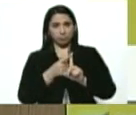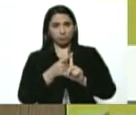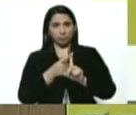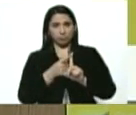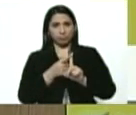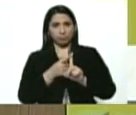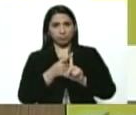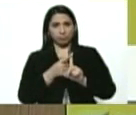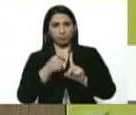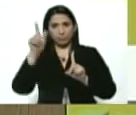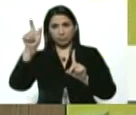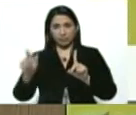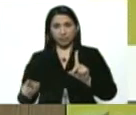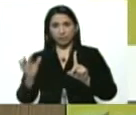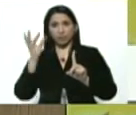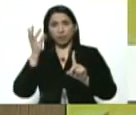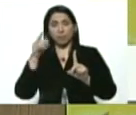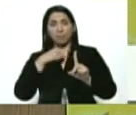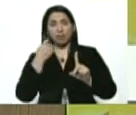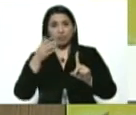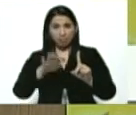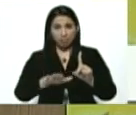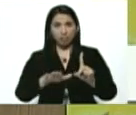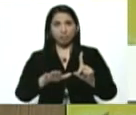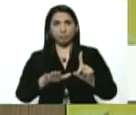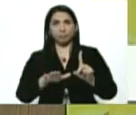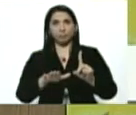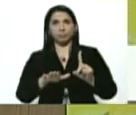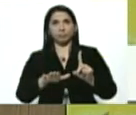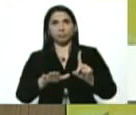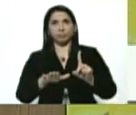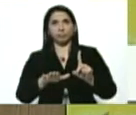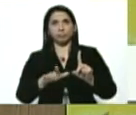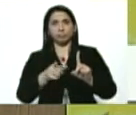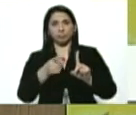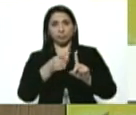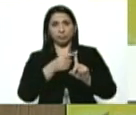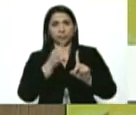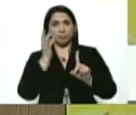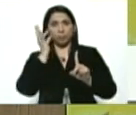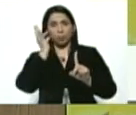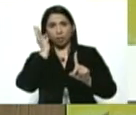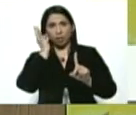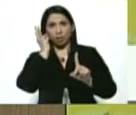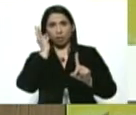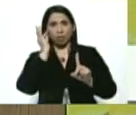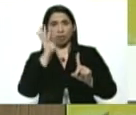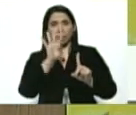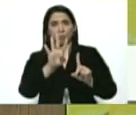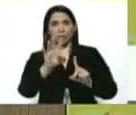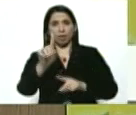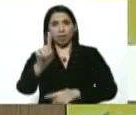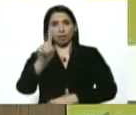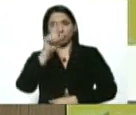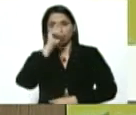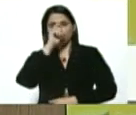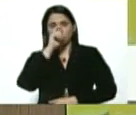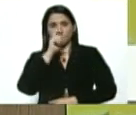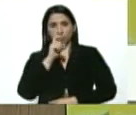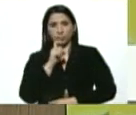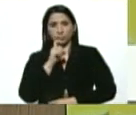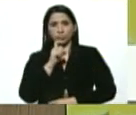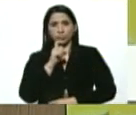estas personas fallecidas por kobe 19 es una mujer de 41 años de edad